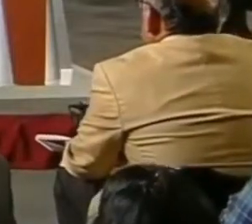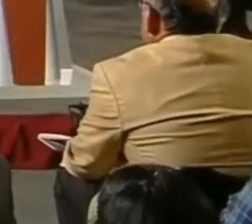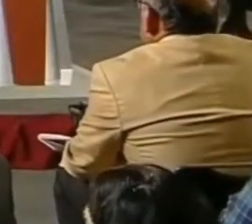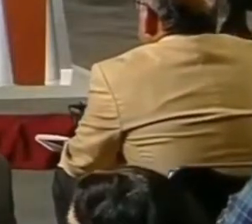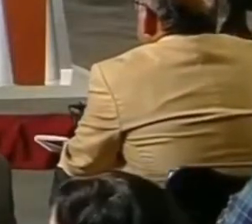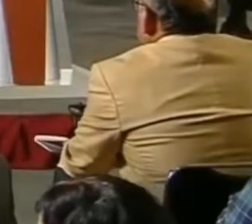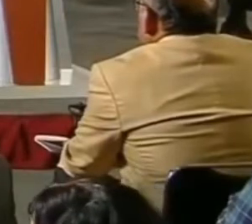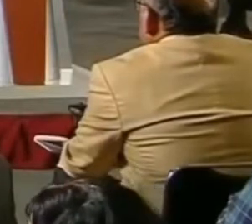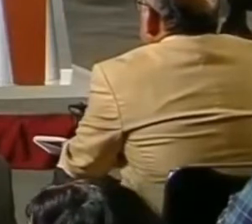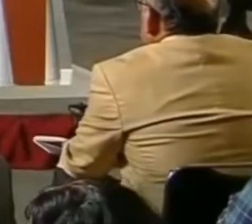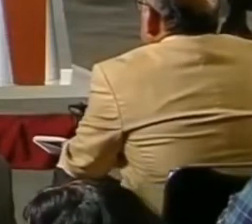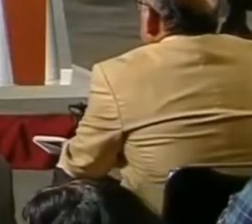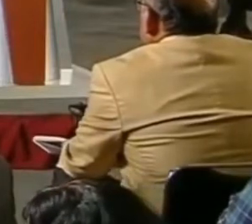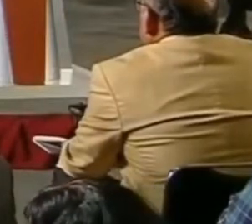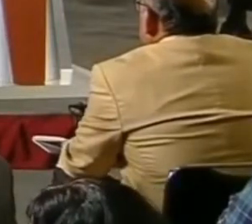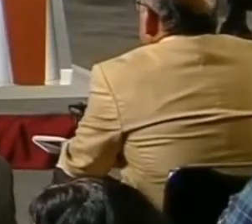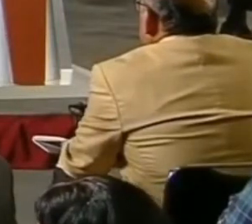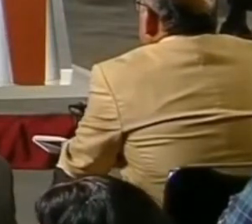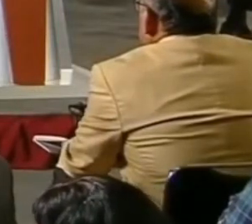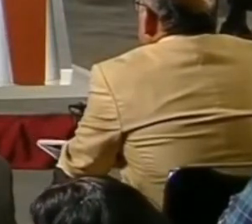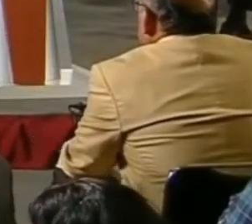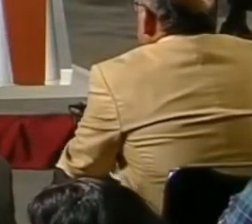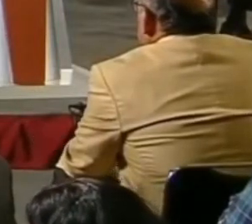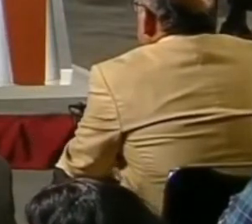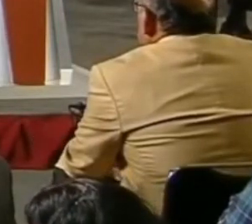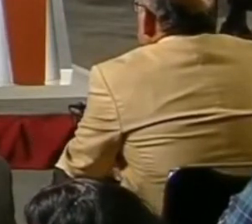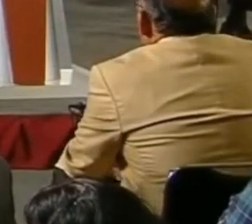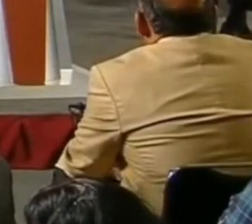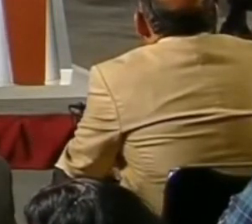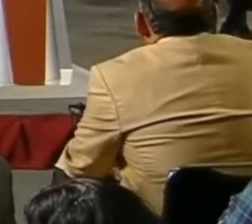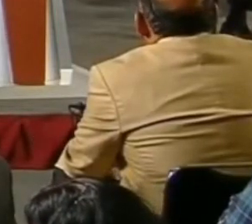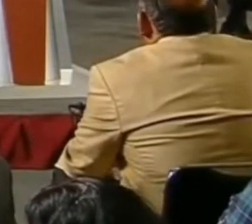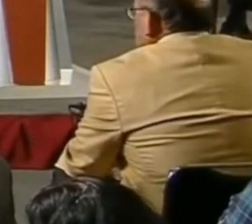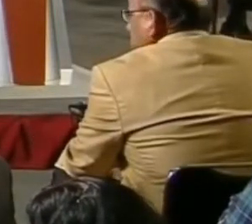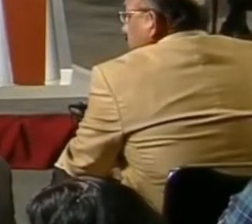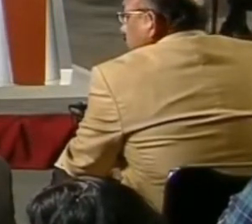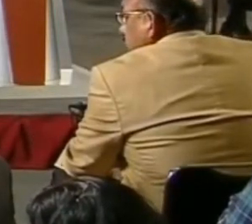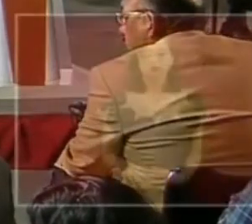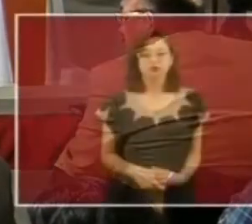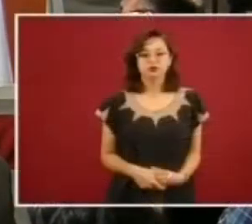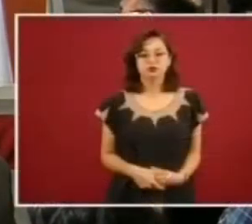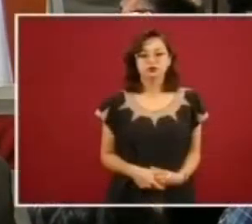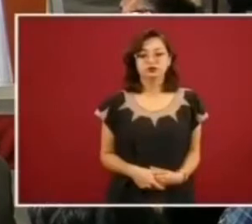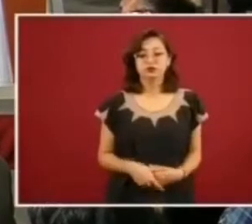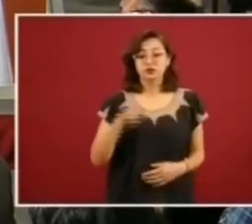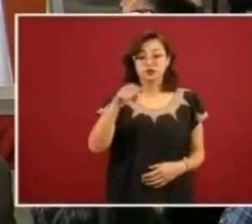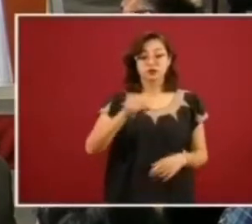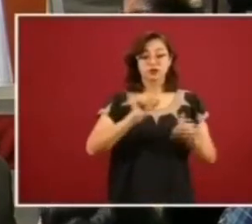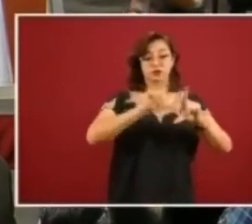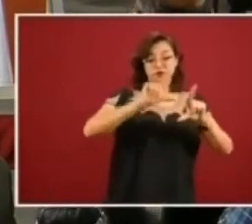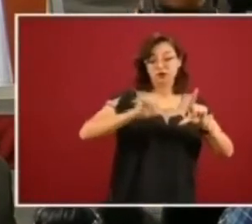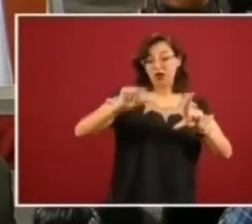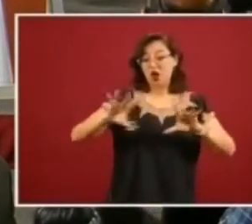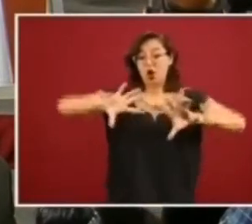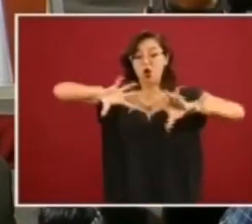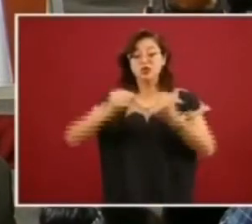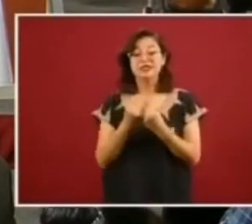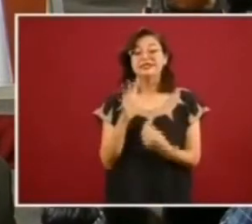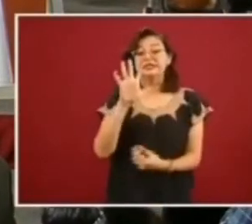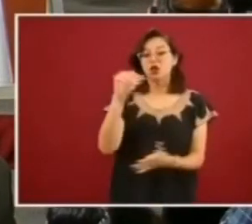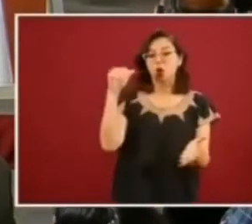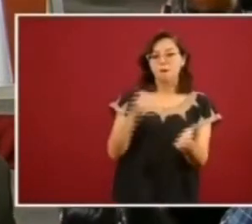distribución del conjunto de los 5.014 casos confirmados. Solamente estamos presentando aquí los casos